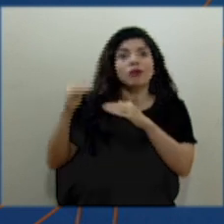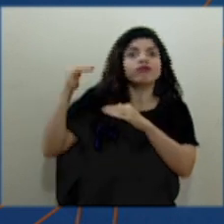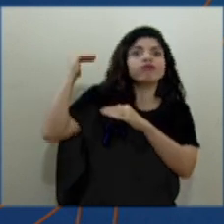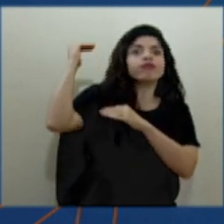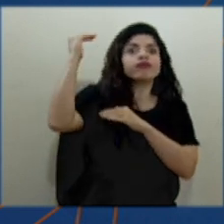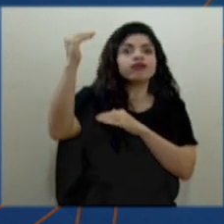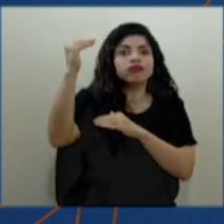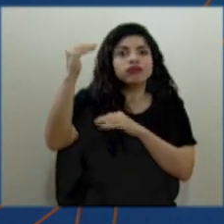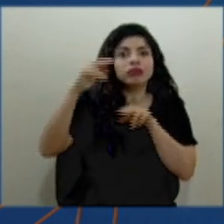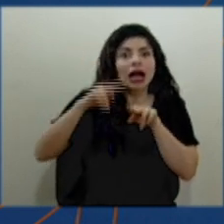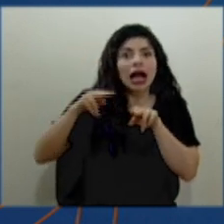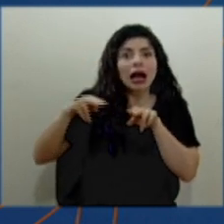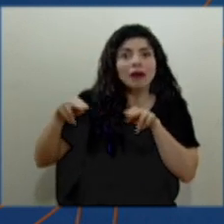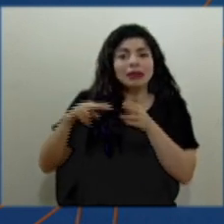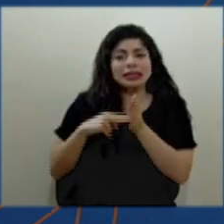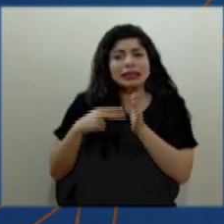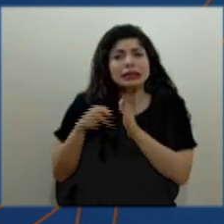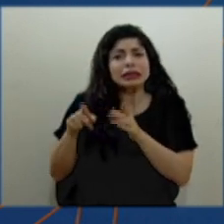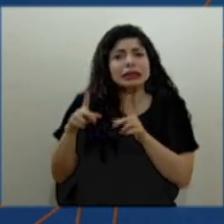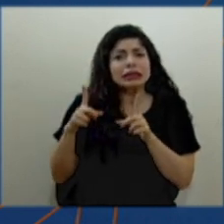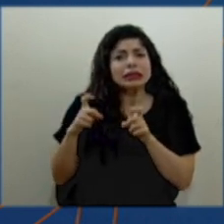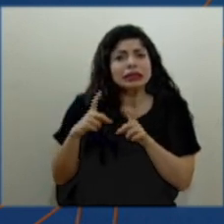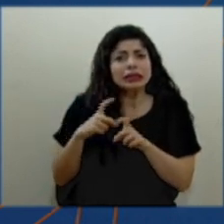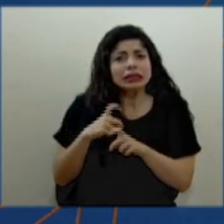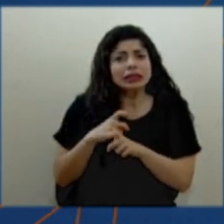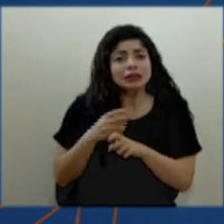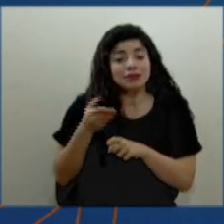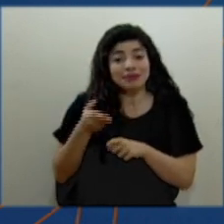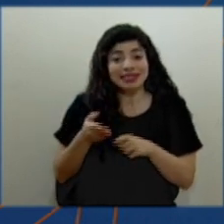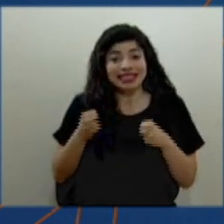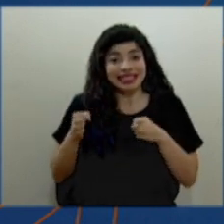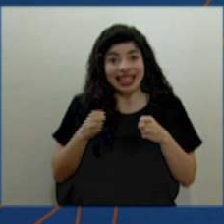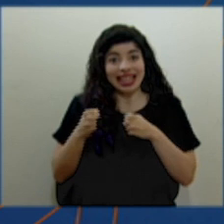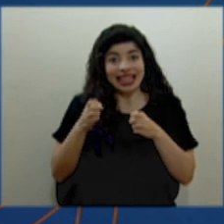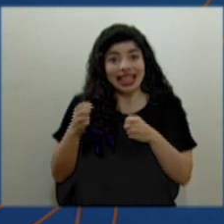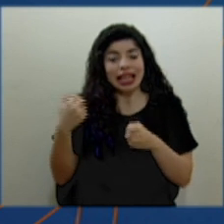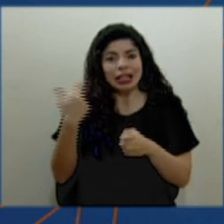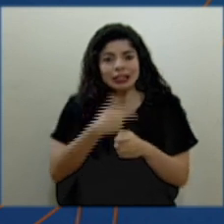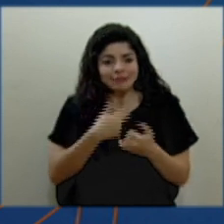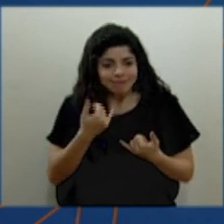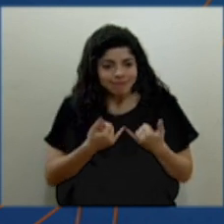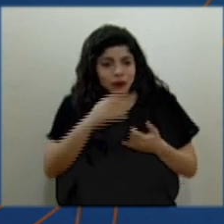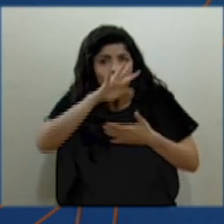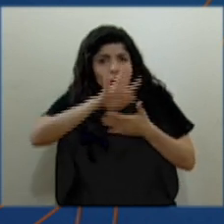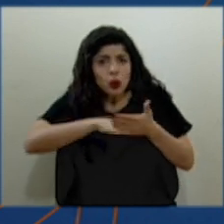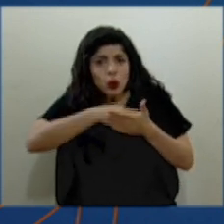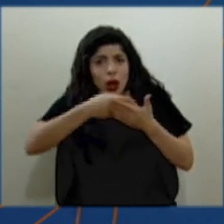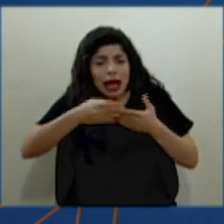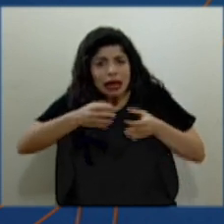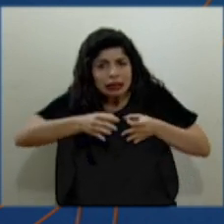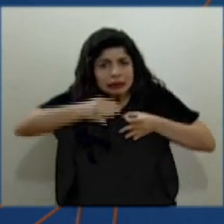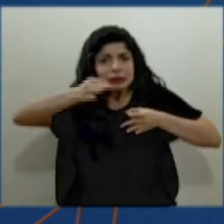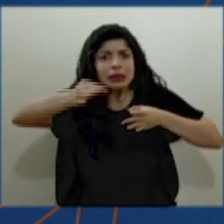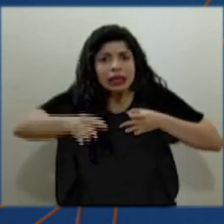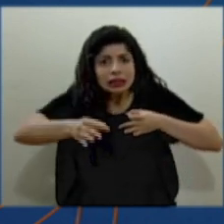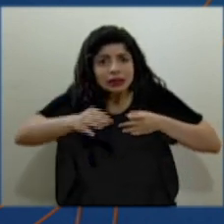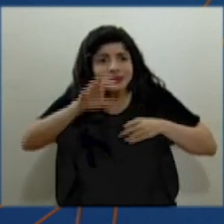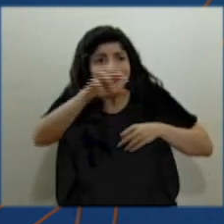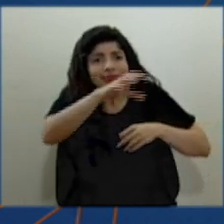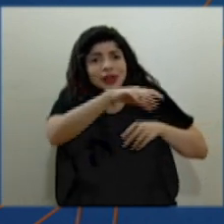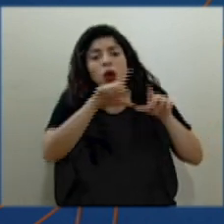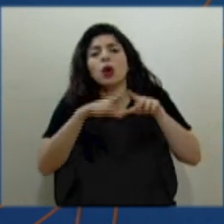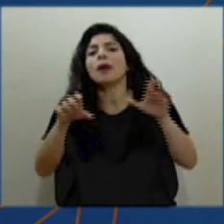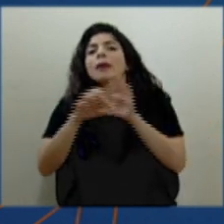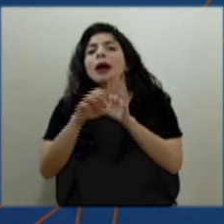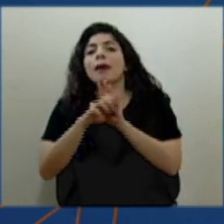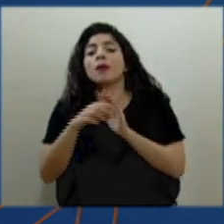números muy complicados. Como parte de esta estrategia, hemos ampliado horarios de atención en diferentes sitios. Por